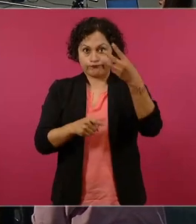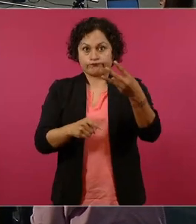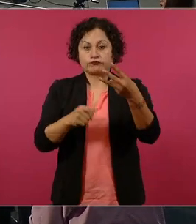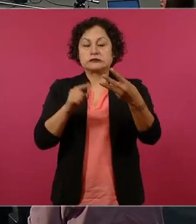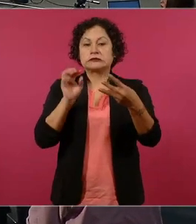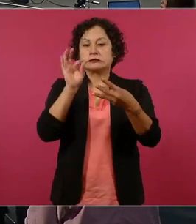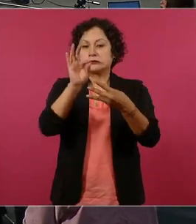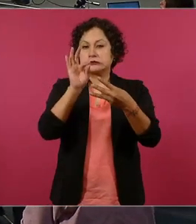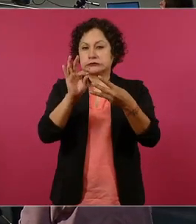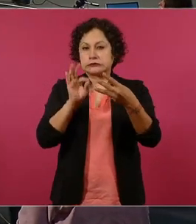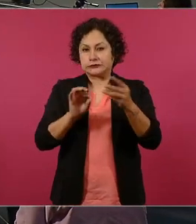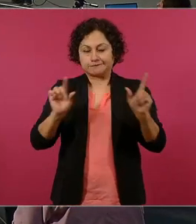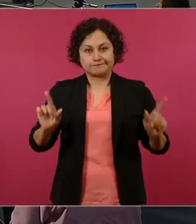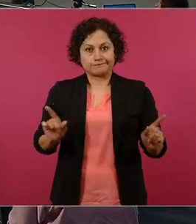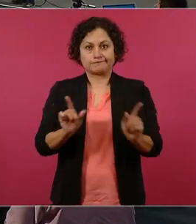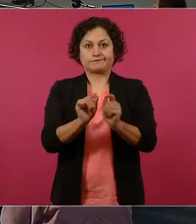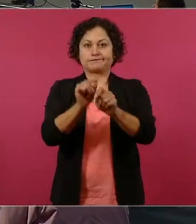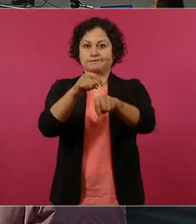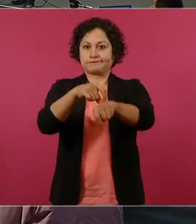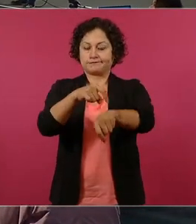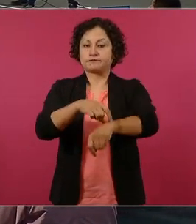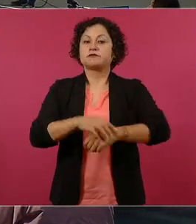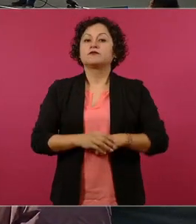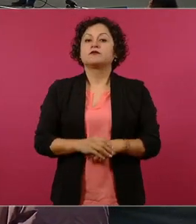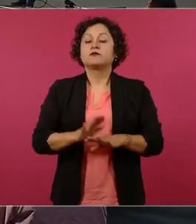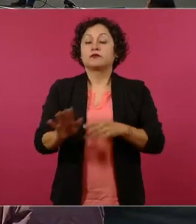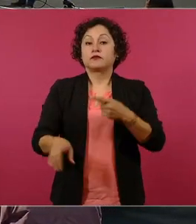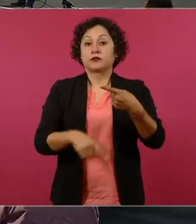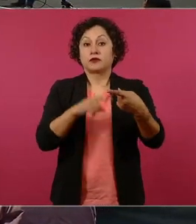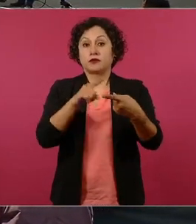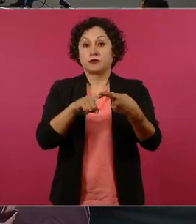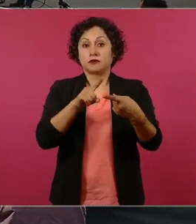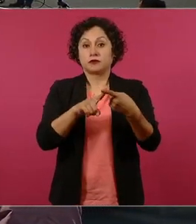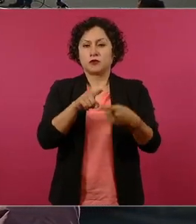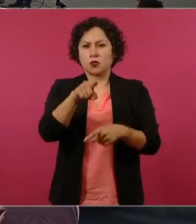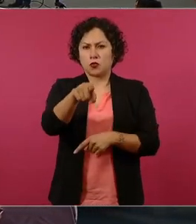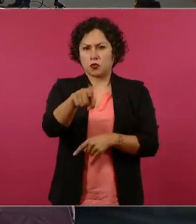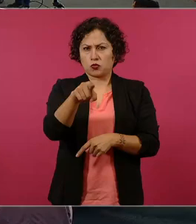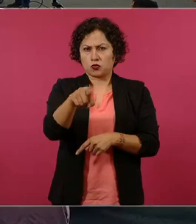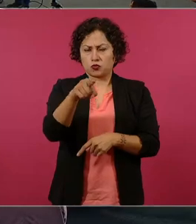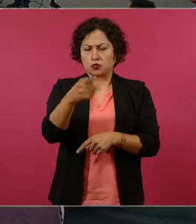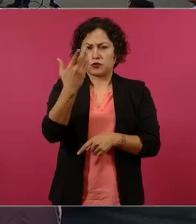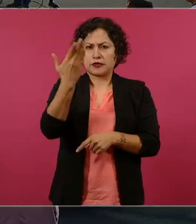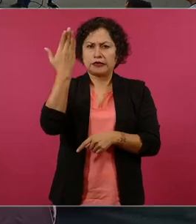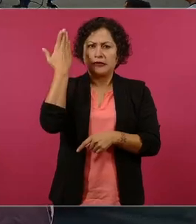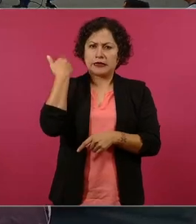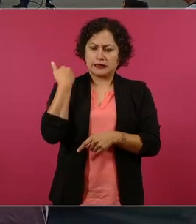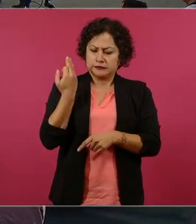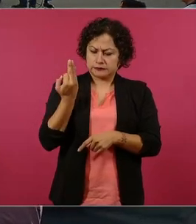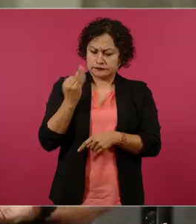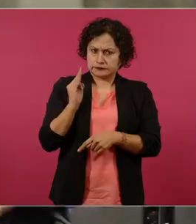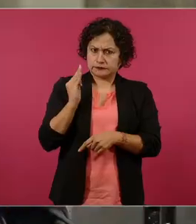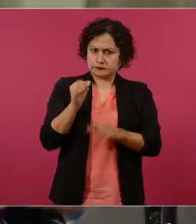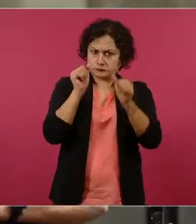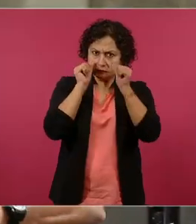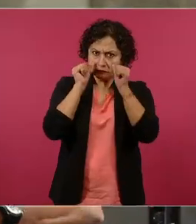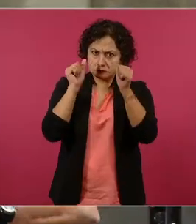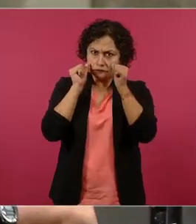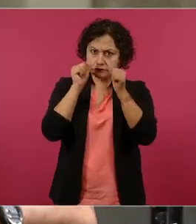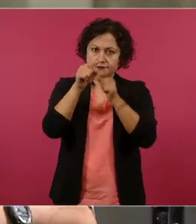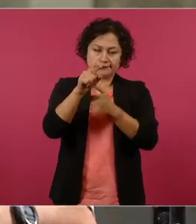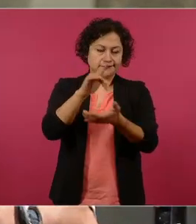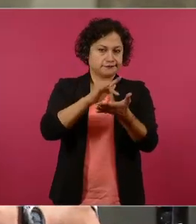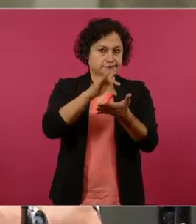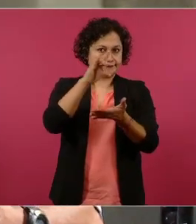el tiempo el primer tema Es uno que usted comenzó a ver en febrero y que gracias a la que dio cuando